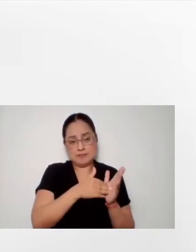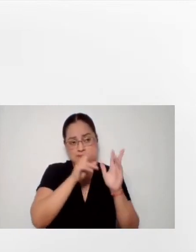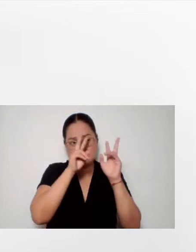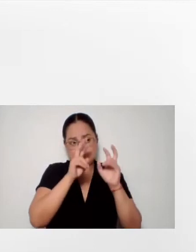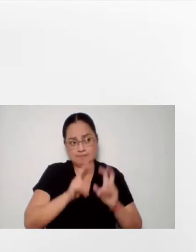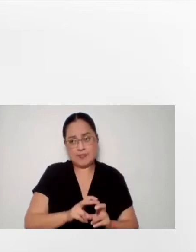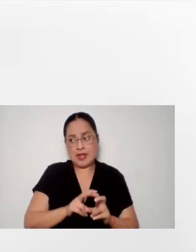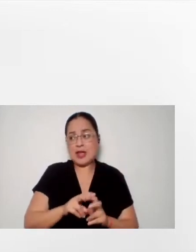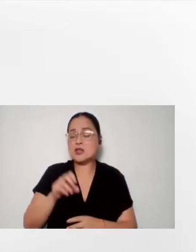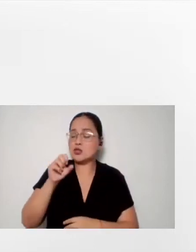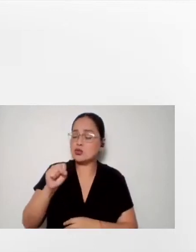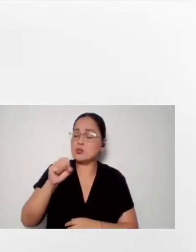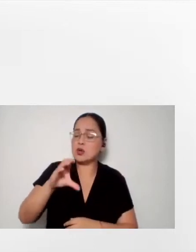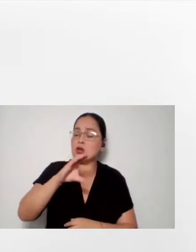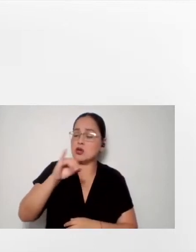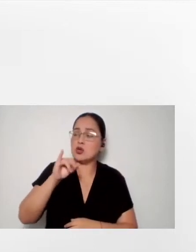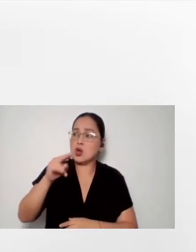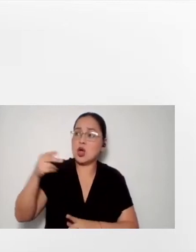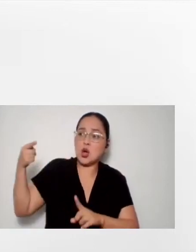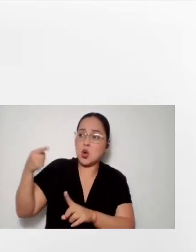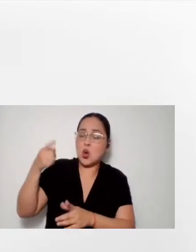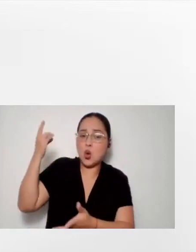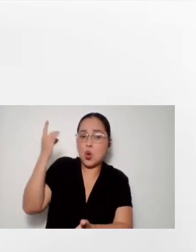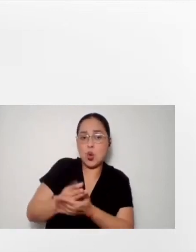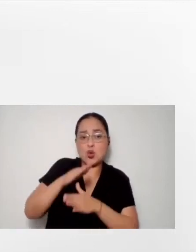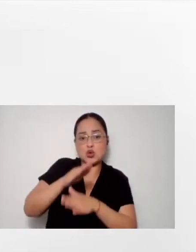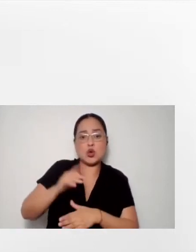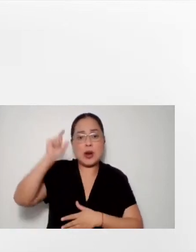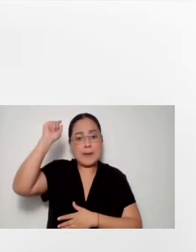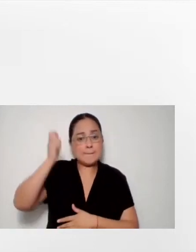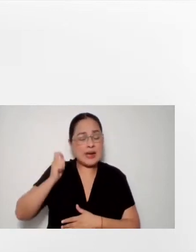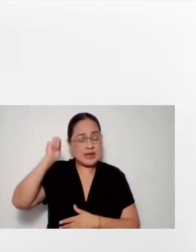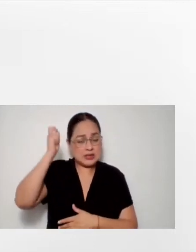sí hablaba solo sobre alimentos y en